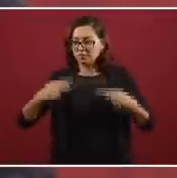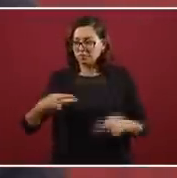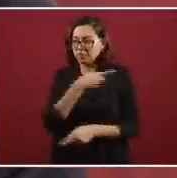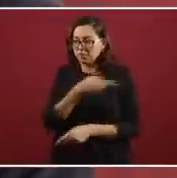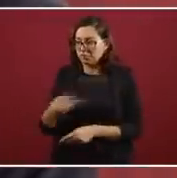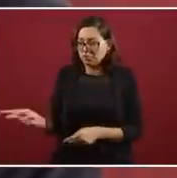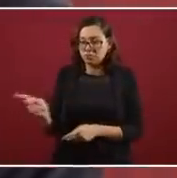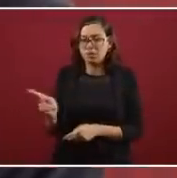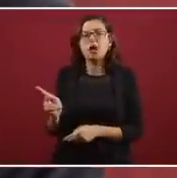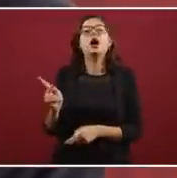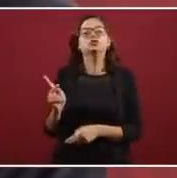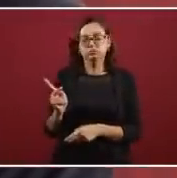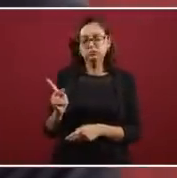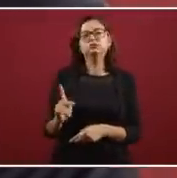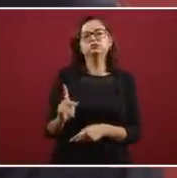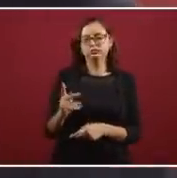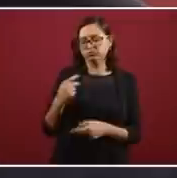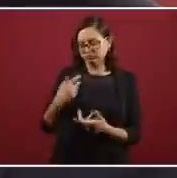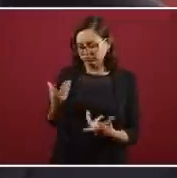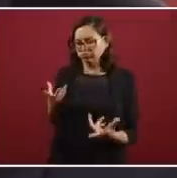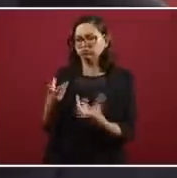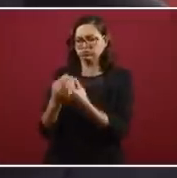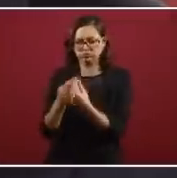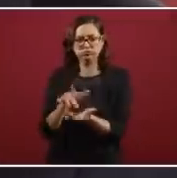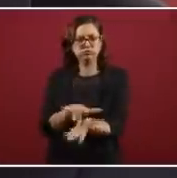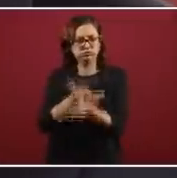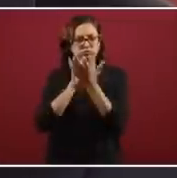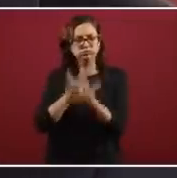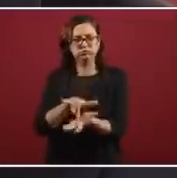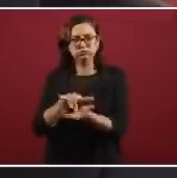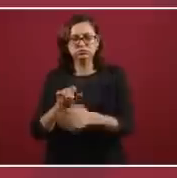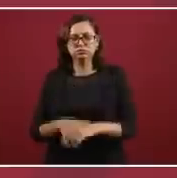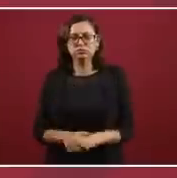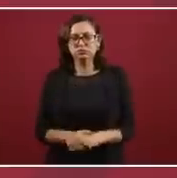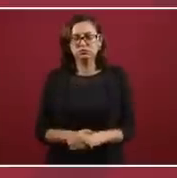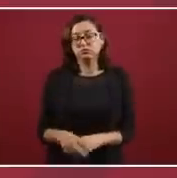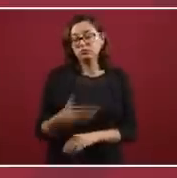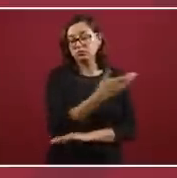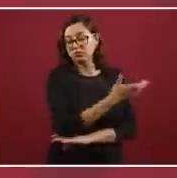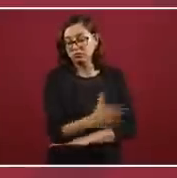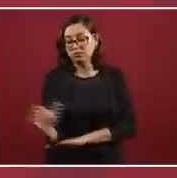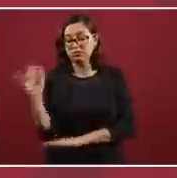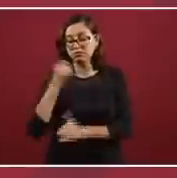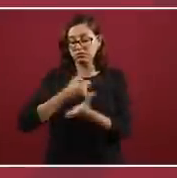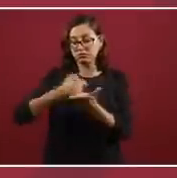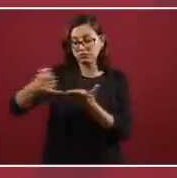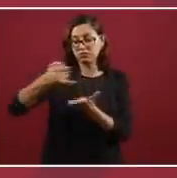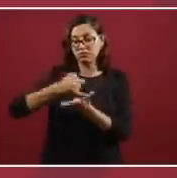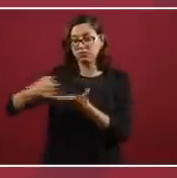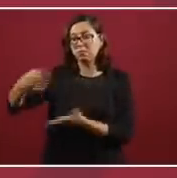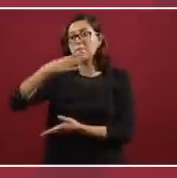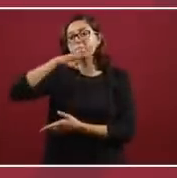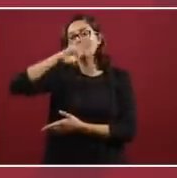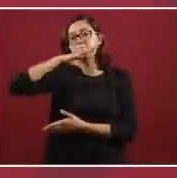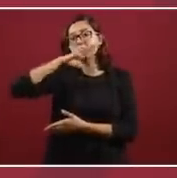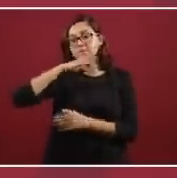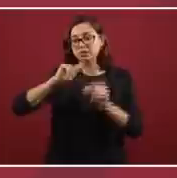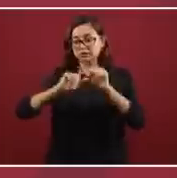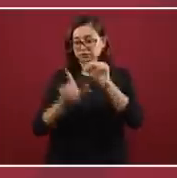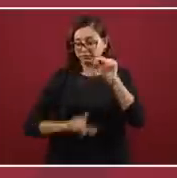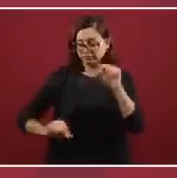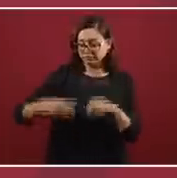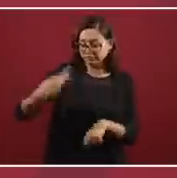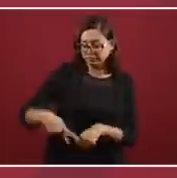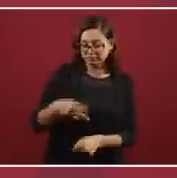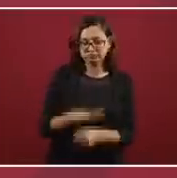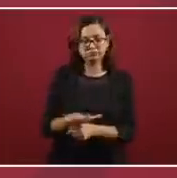ayudar. Si se trata de sembrar maíz para la autosuficiencia,